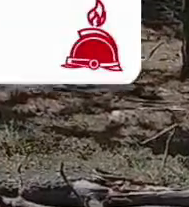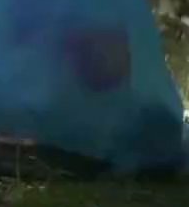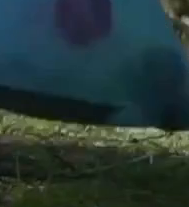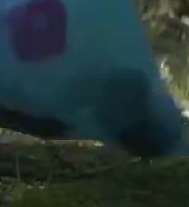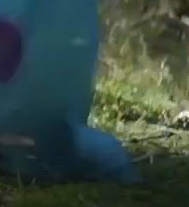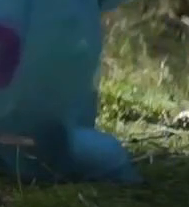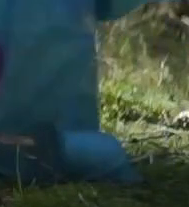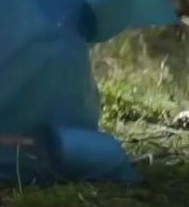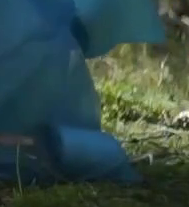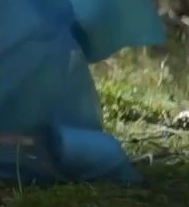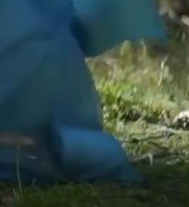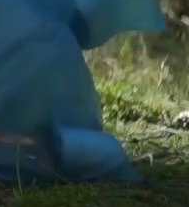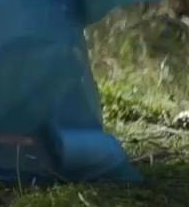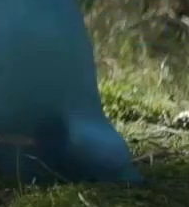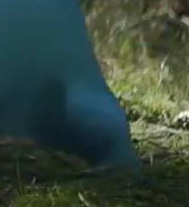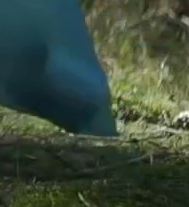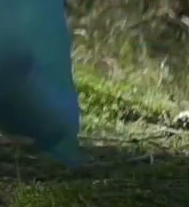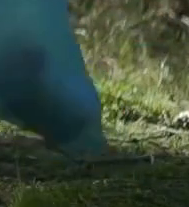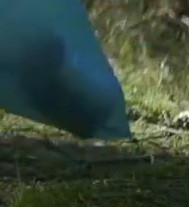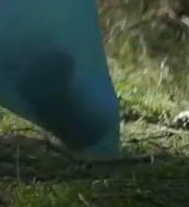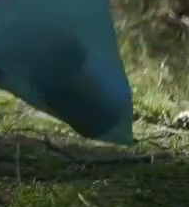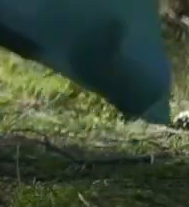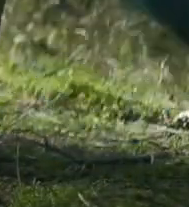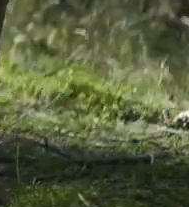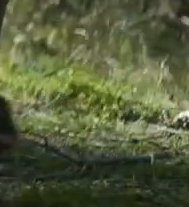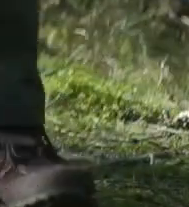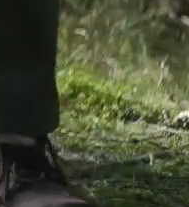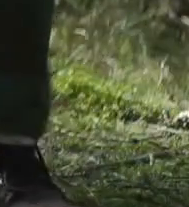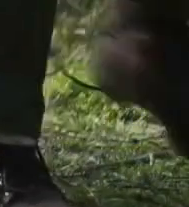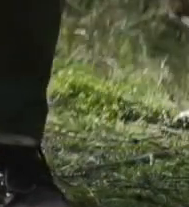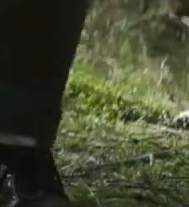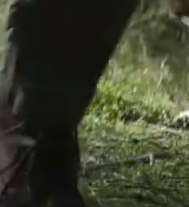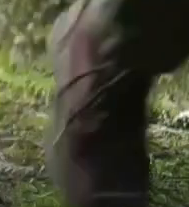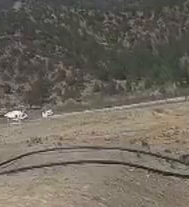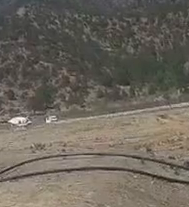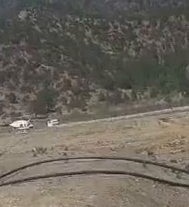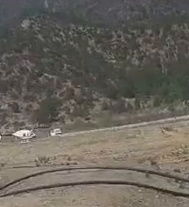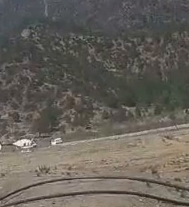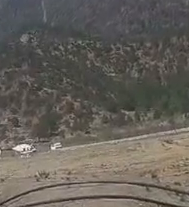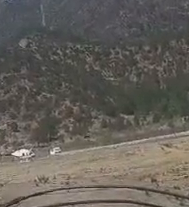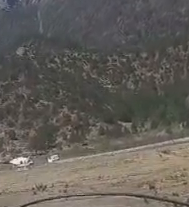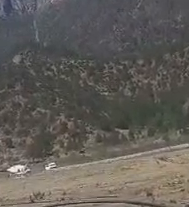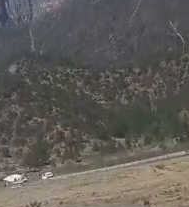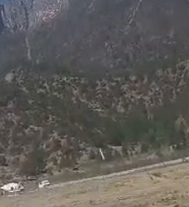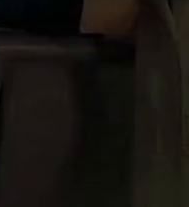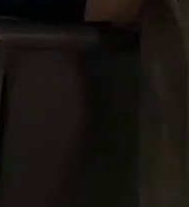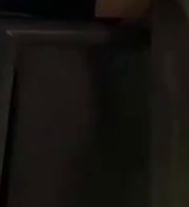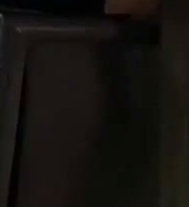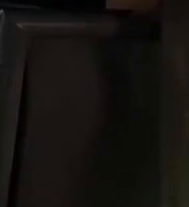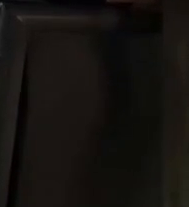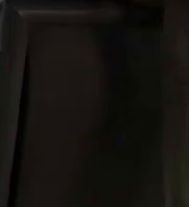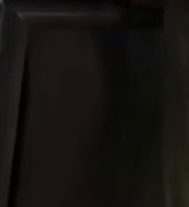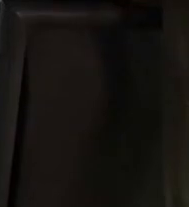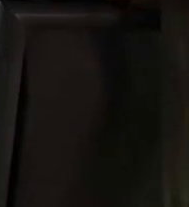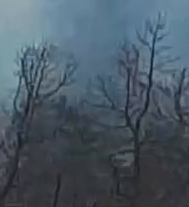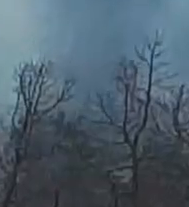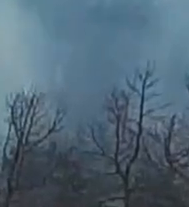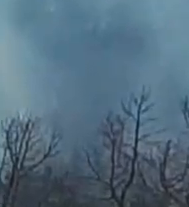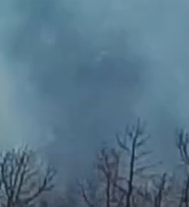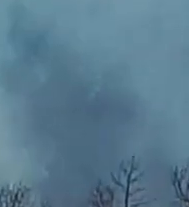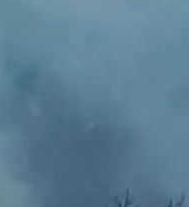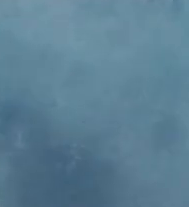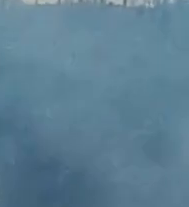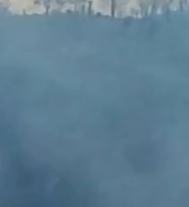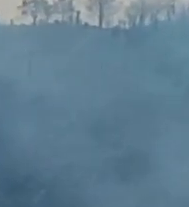Y de paso, no dejes basura. Lleva contigo bolsas para recogerla. Nuevo León es de todos. Y todos lo